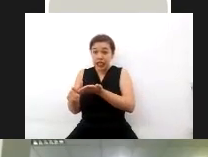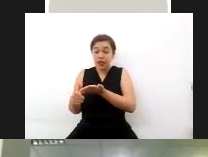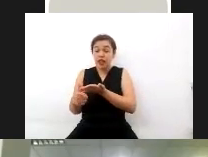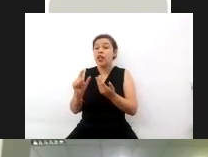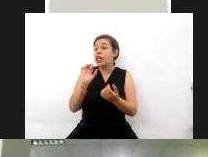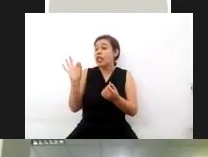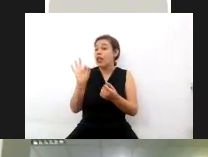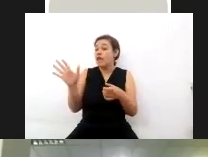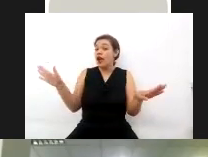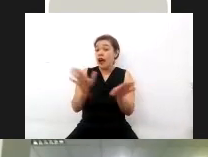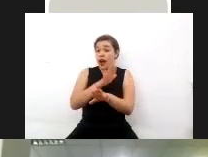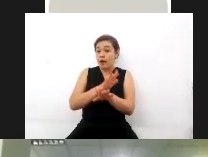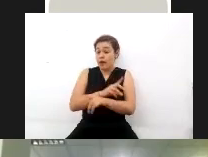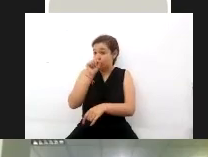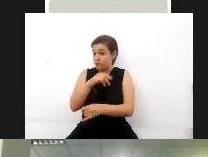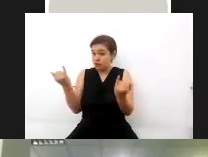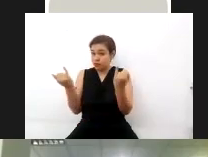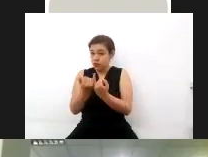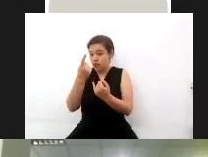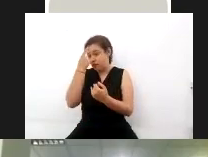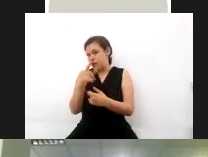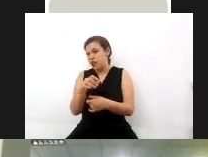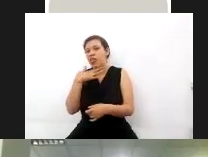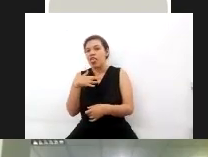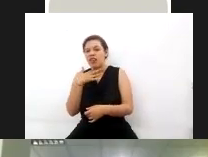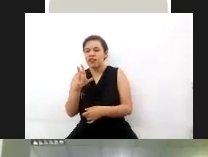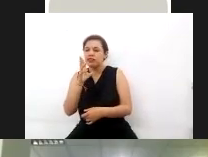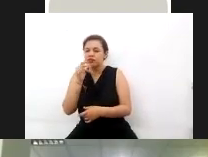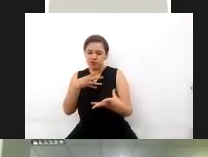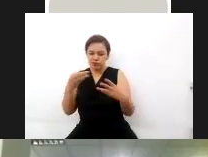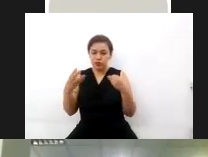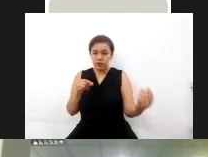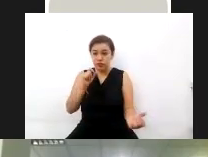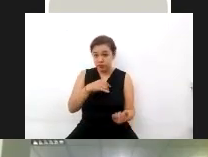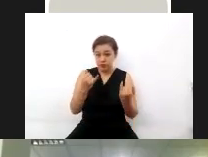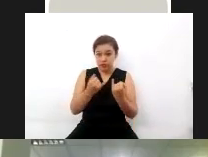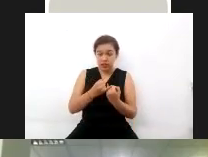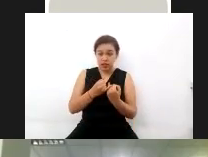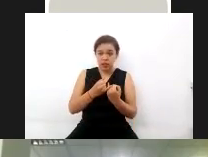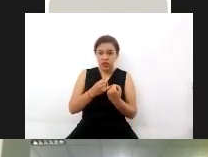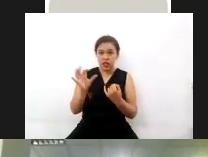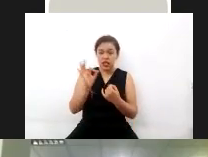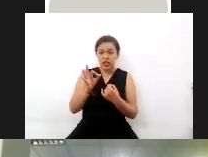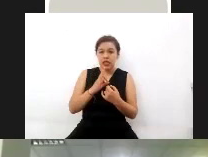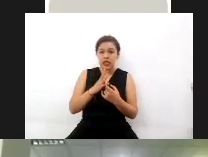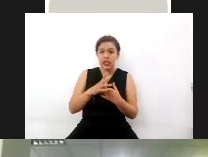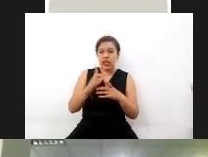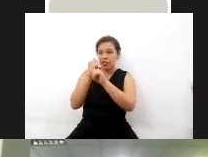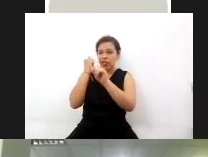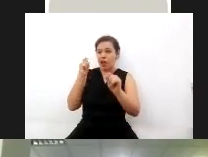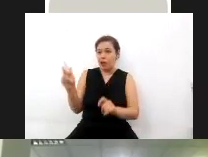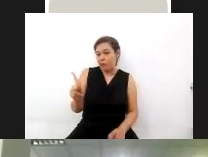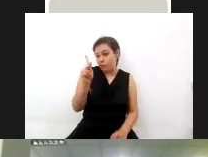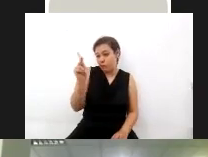ahí para no contaminar. Porque, pues bueno, no es lo mismo transportarse a lo mejor en el transporte público,